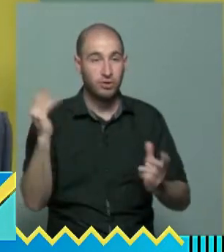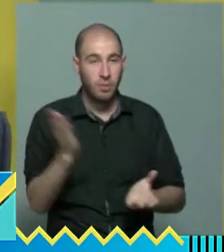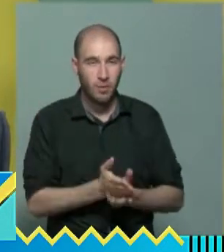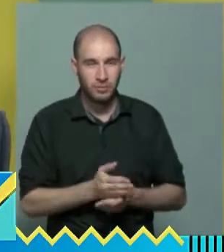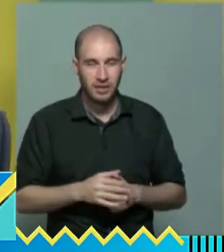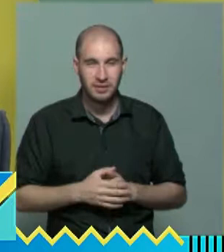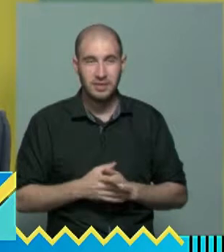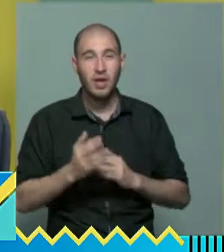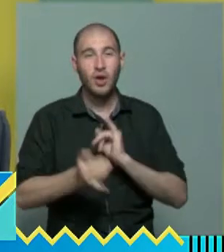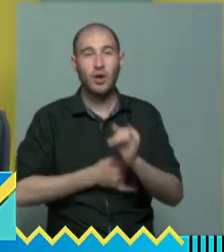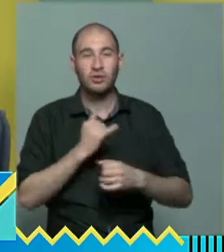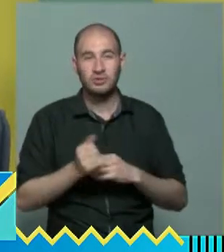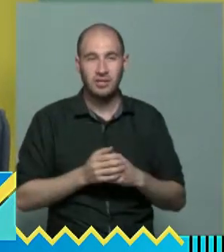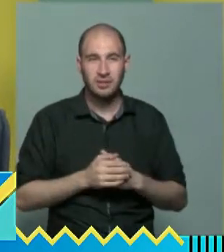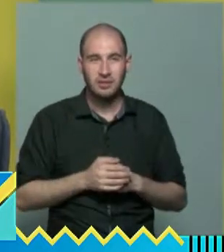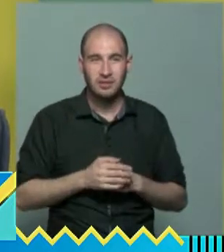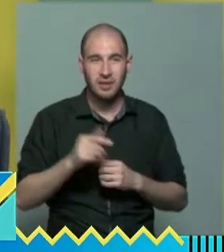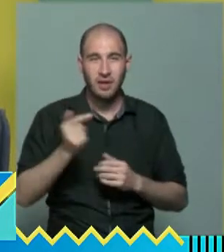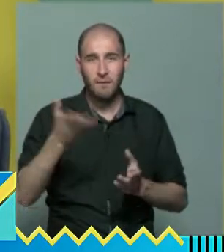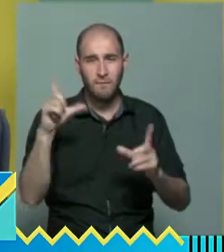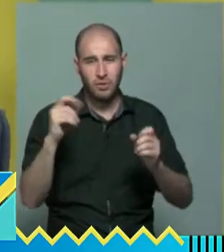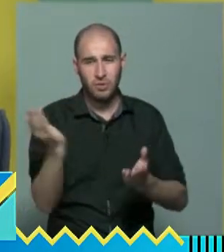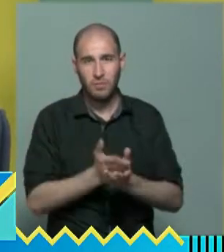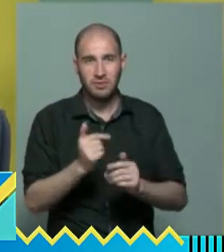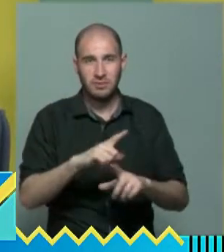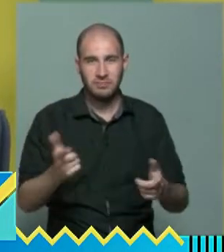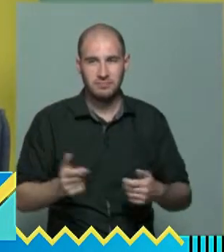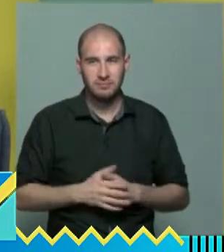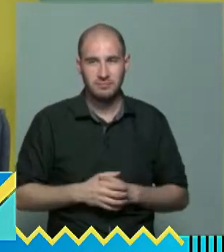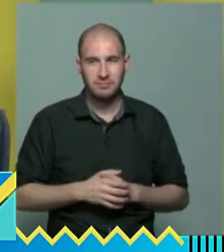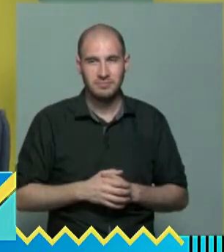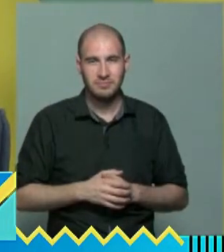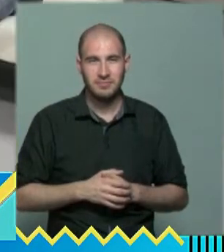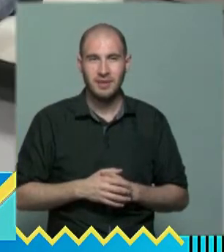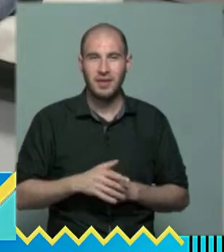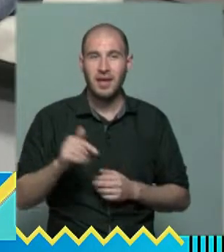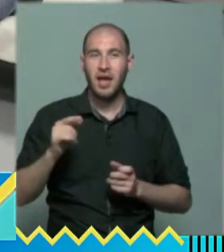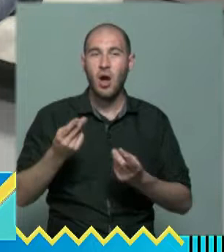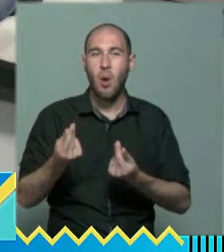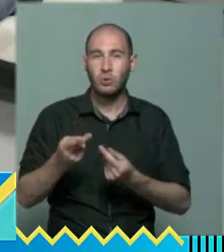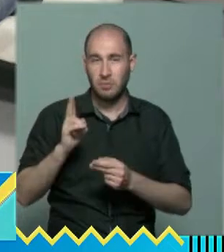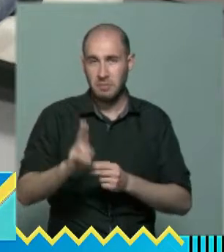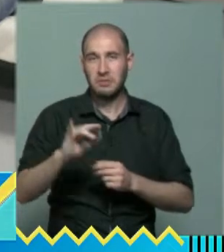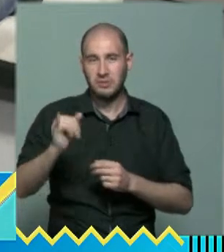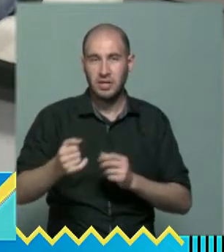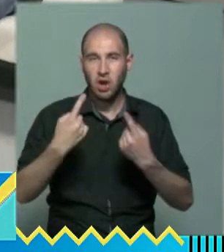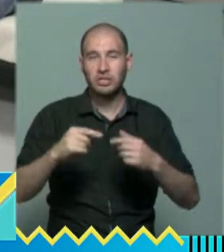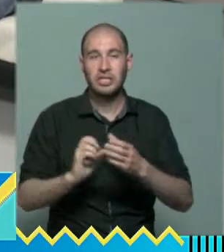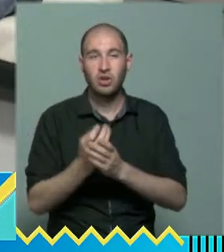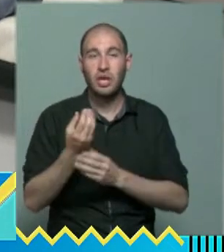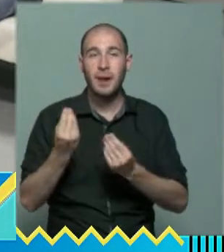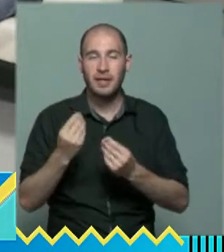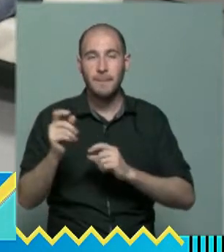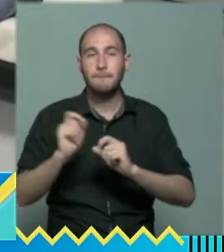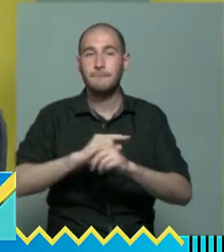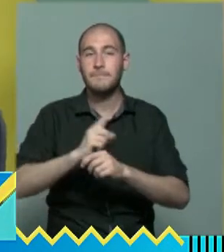fotomulta, que se decía de ninguna manera hay fotomulta, no se menciona, creo en el caso Se habilita el uso de elementos tecnológicos para la